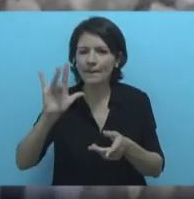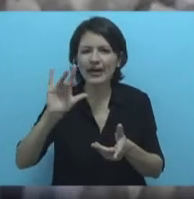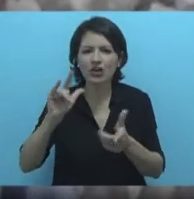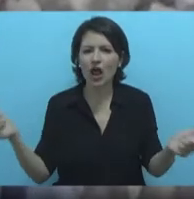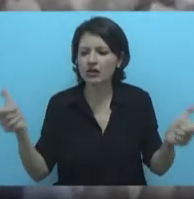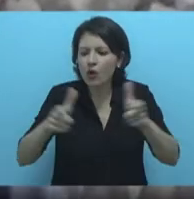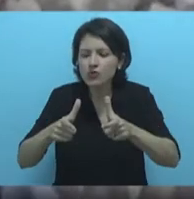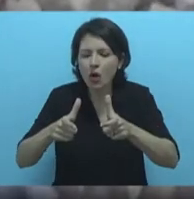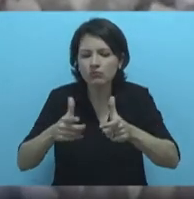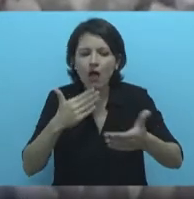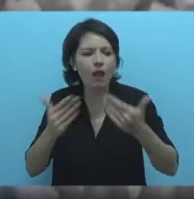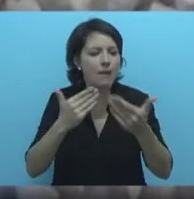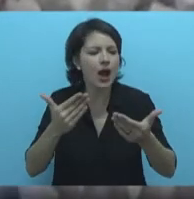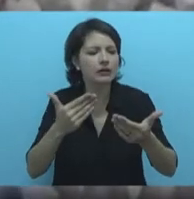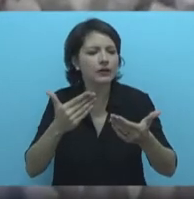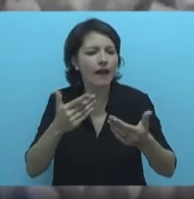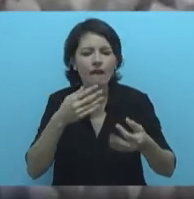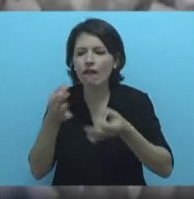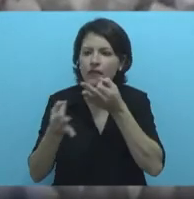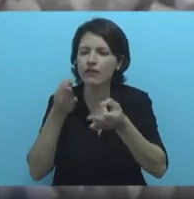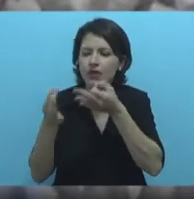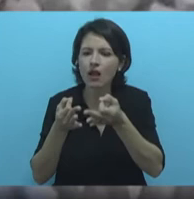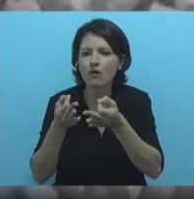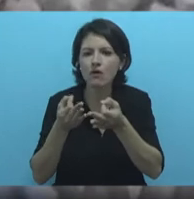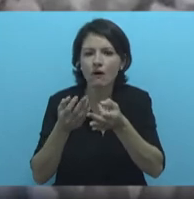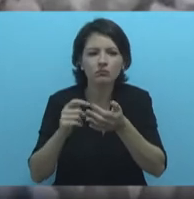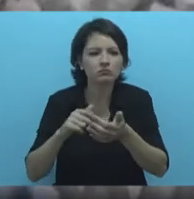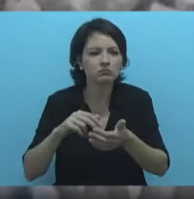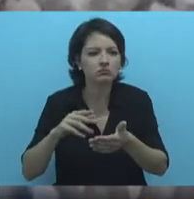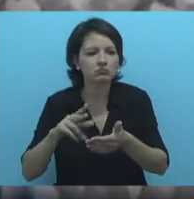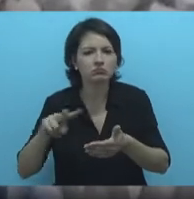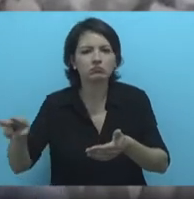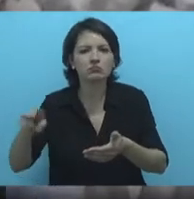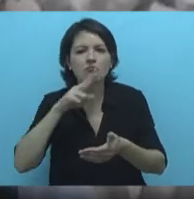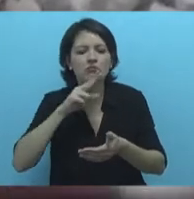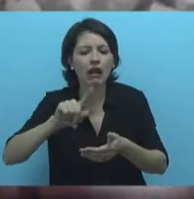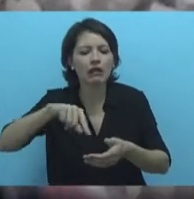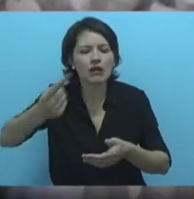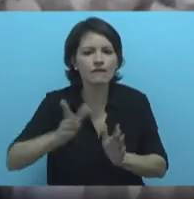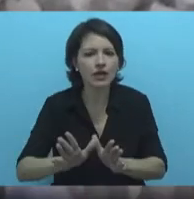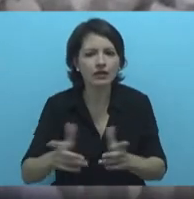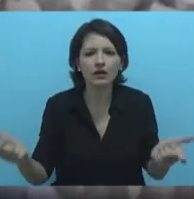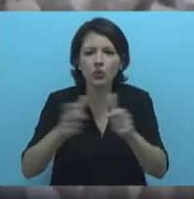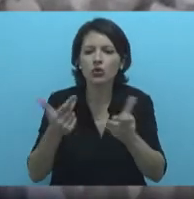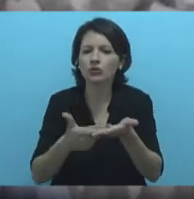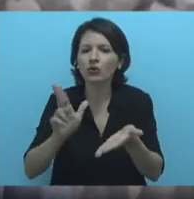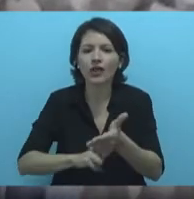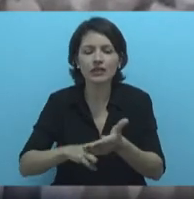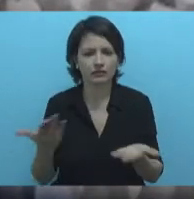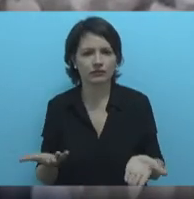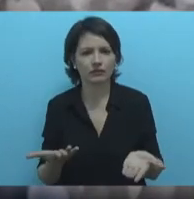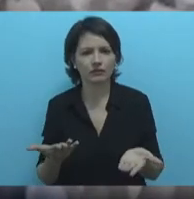nuevamente esta situación para el viernes que vienen y queremos agregar además